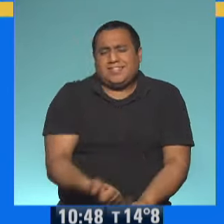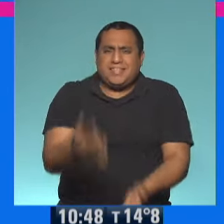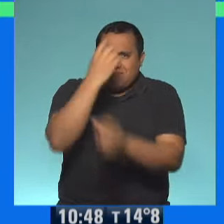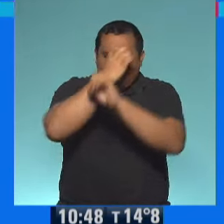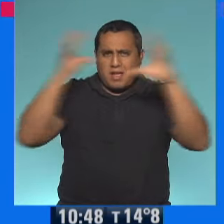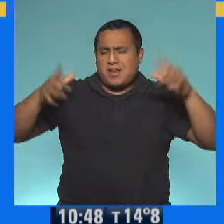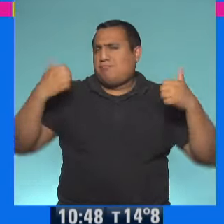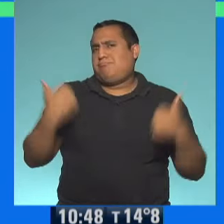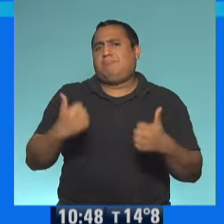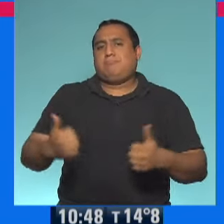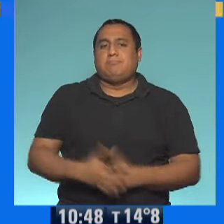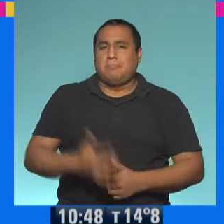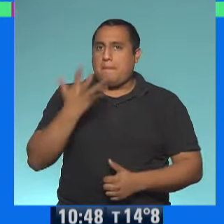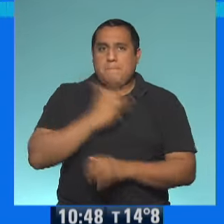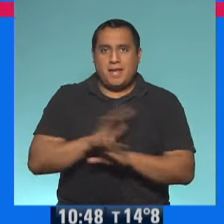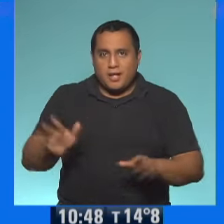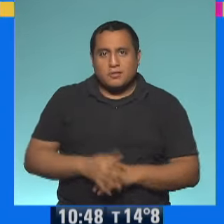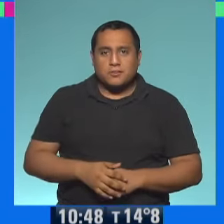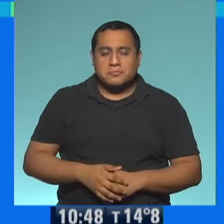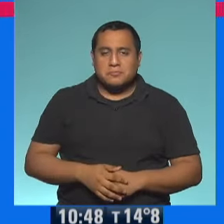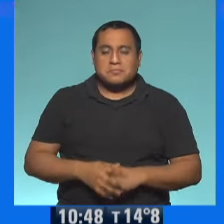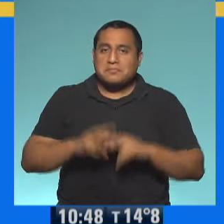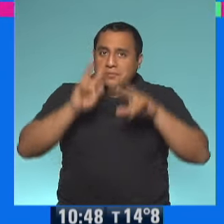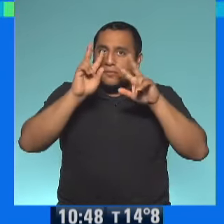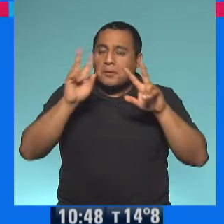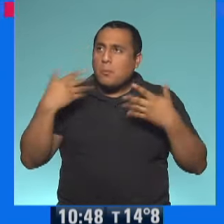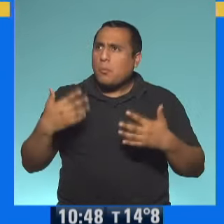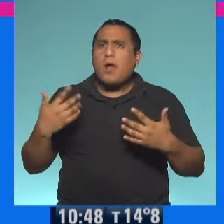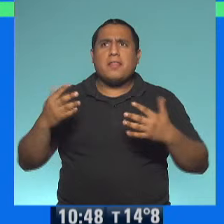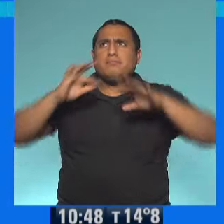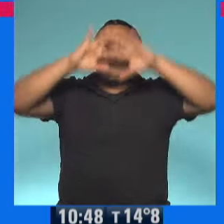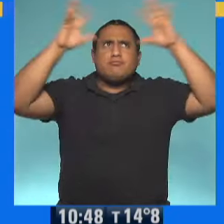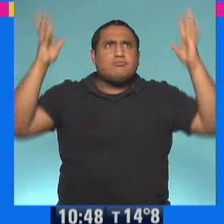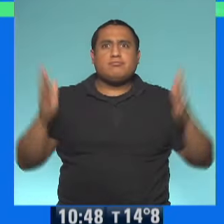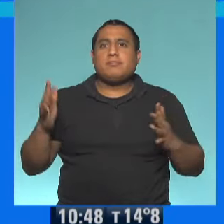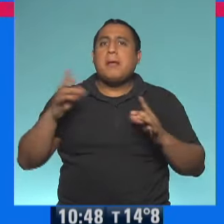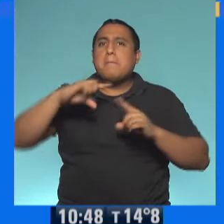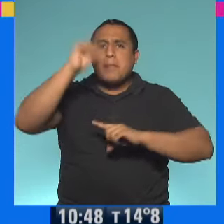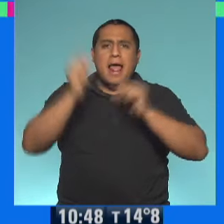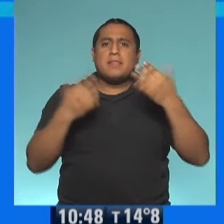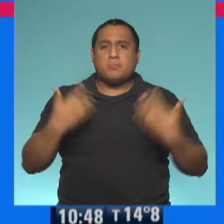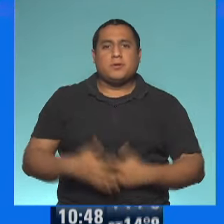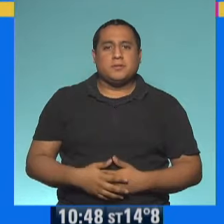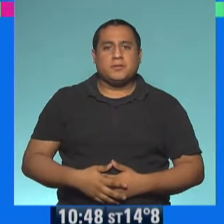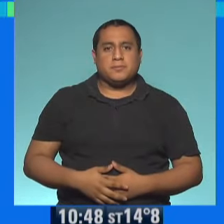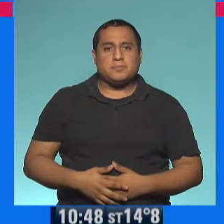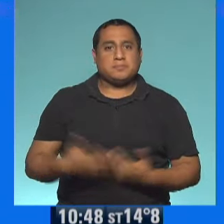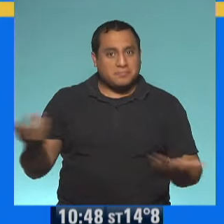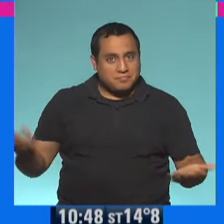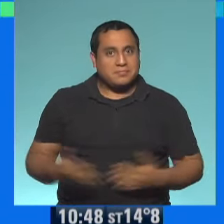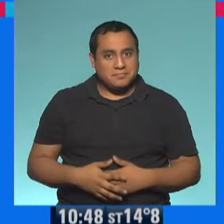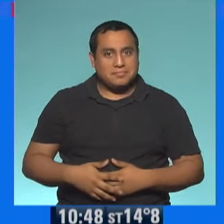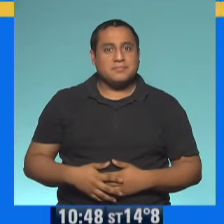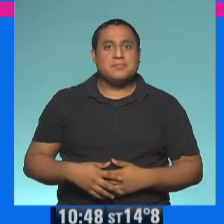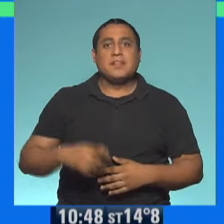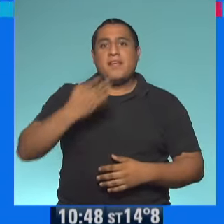imaginación. Espectacular. Me encantó. Esto es toda una temática. Podemos hacer toda una carroza de plantas. Una carroza de plantas. ¡Vamos, bueno. Felipe! ¡En